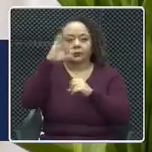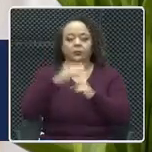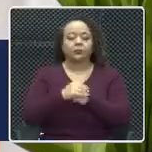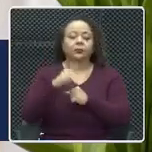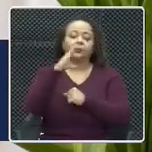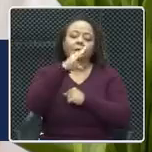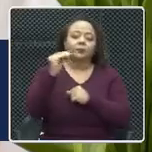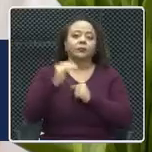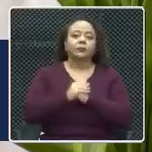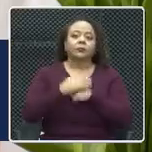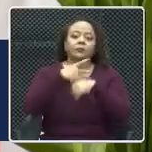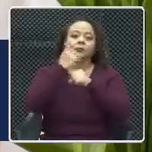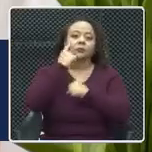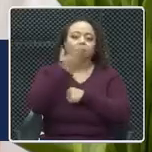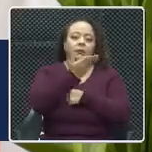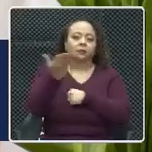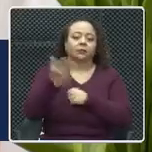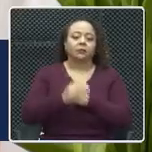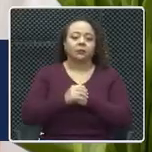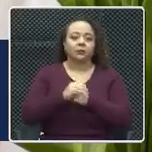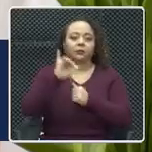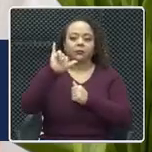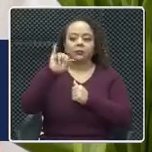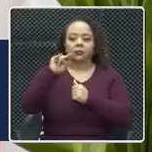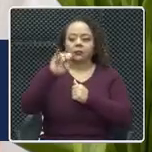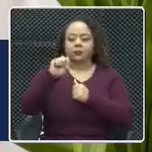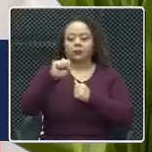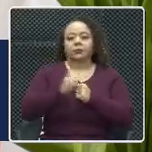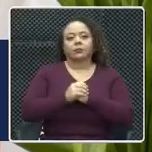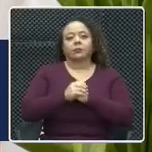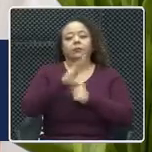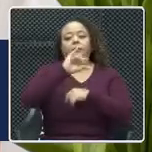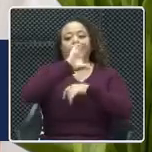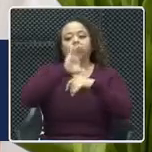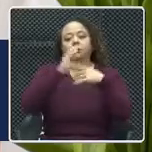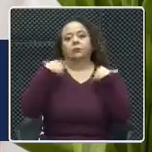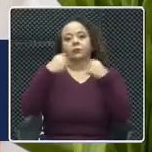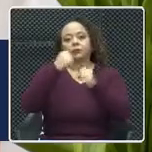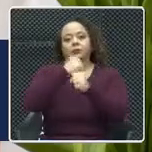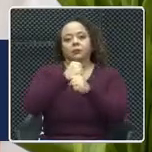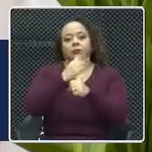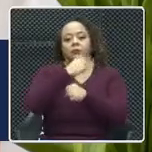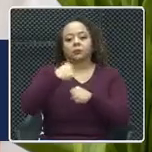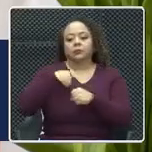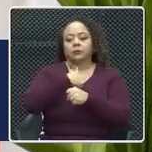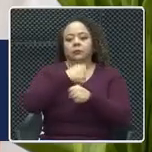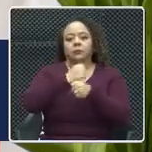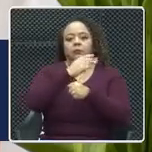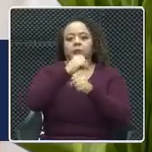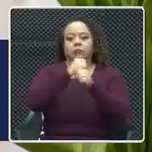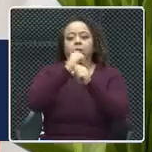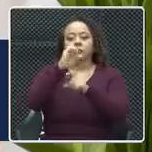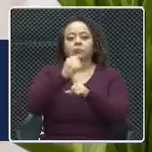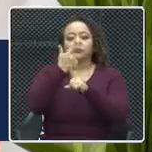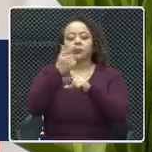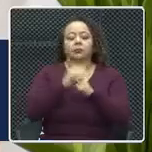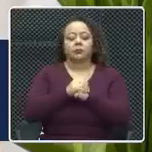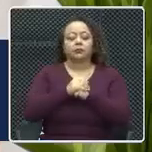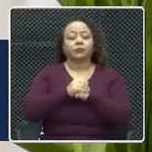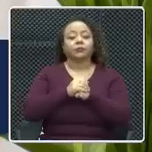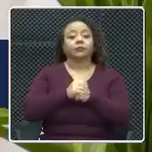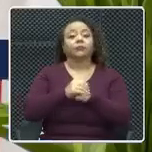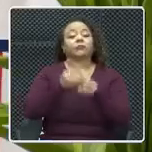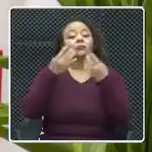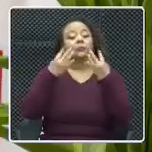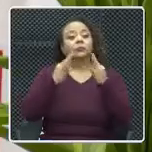y precisamente lo hacemos para ustedes. El Instituto Nacional de Seguros, el Consejo de Salud Ocupacional, el Ministerio de Trabajo y Seguridad Social vela por